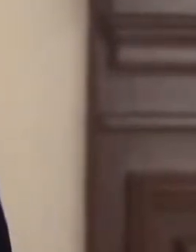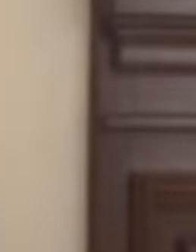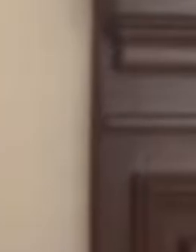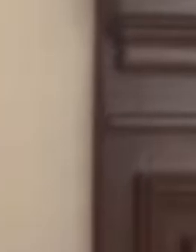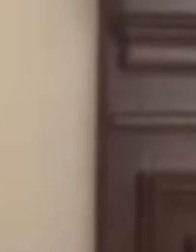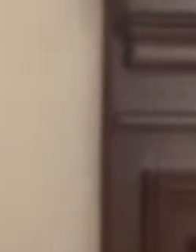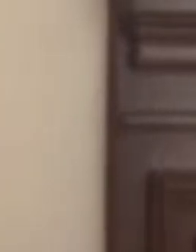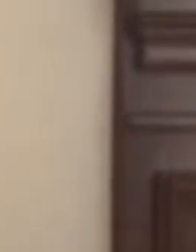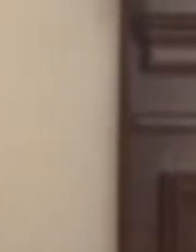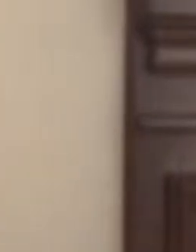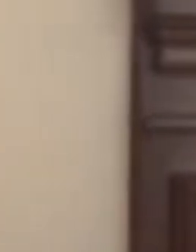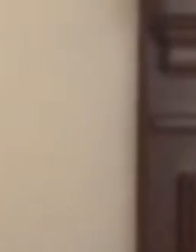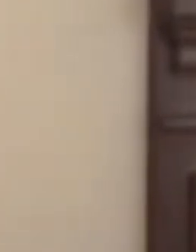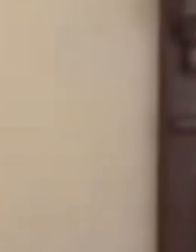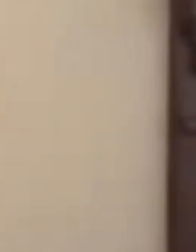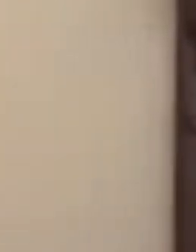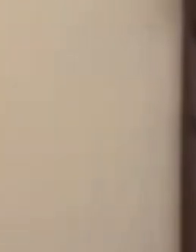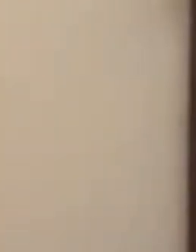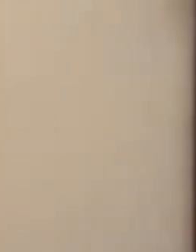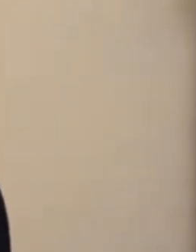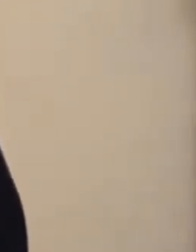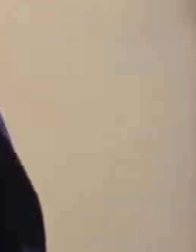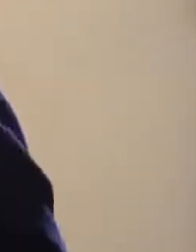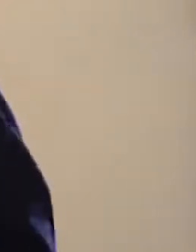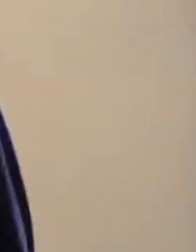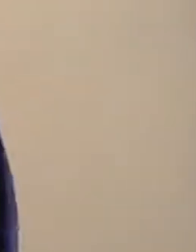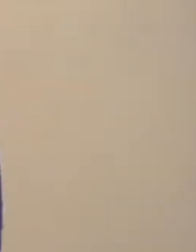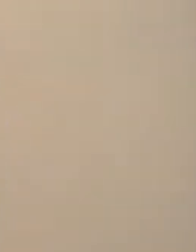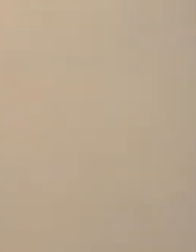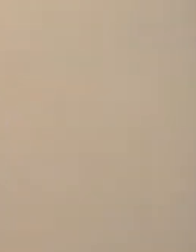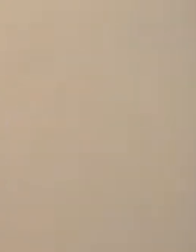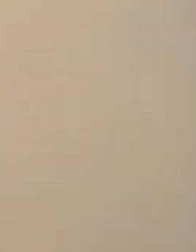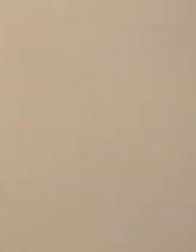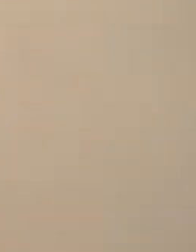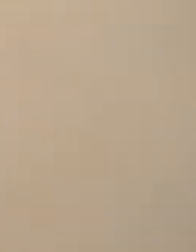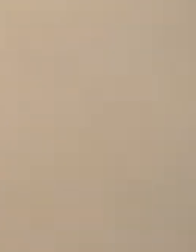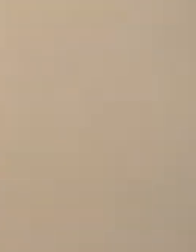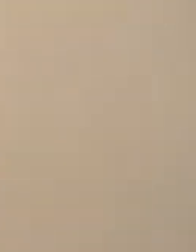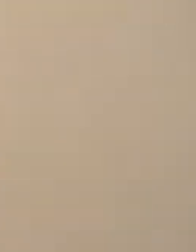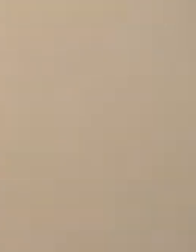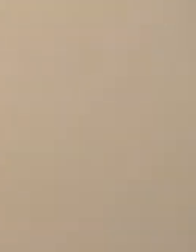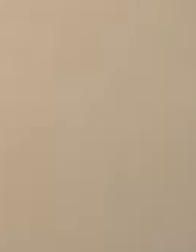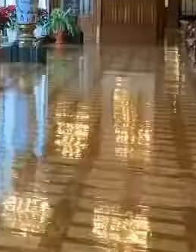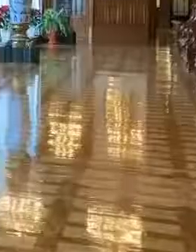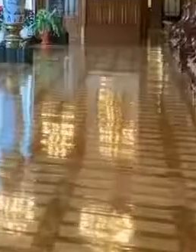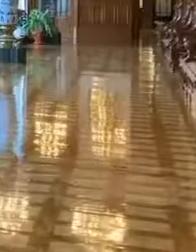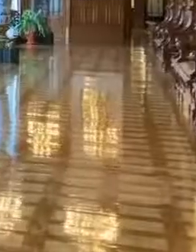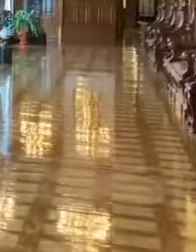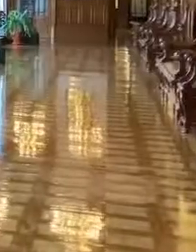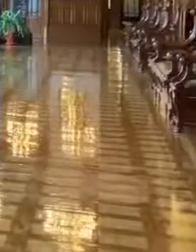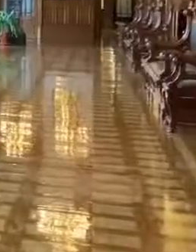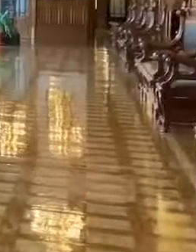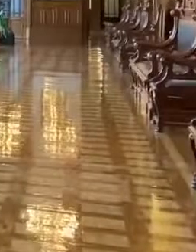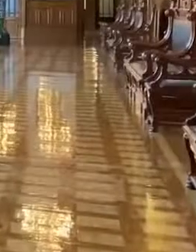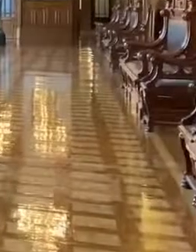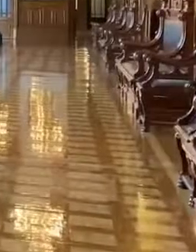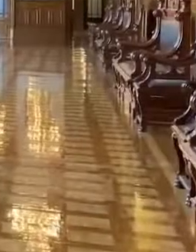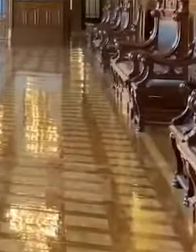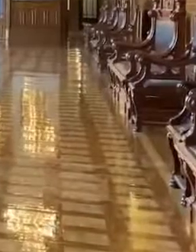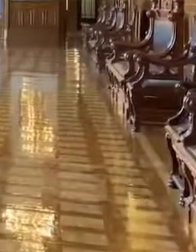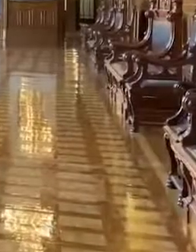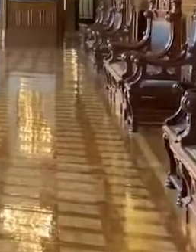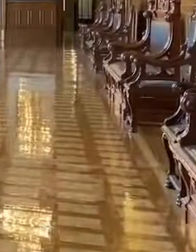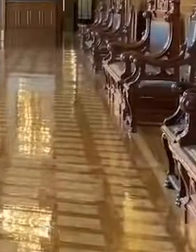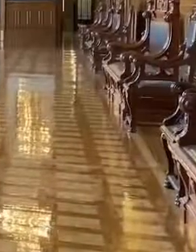conseguimos vacunas de AstraZeneca, aparte del convenio que tenemos con ellos, y que aquí en México